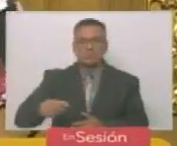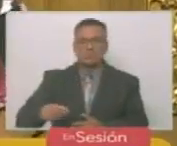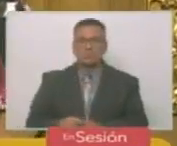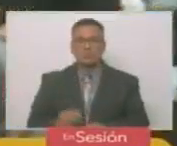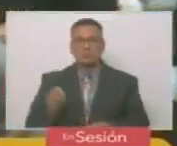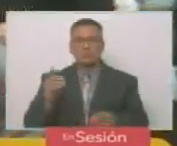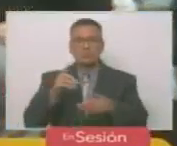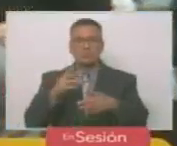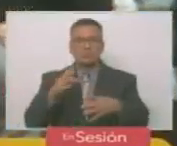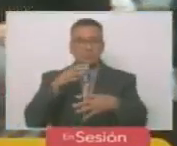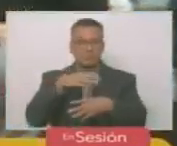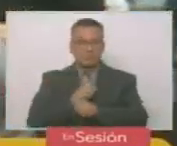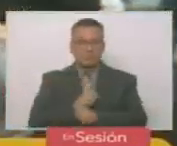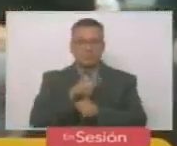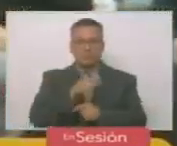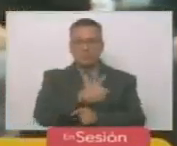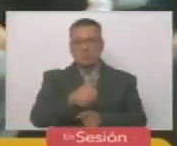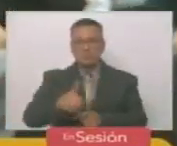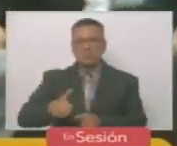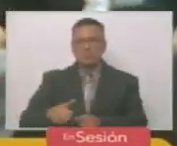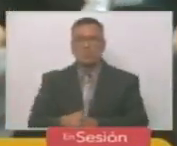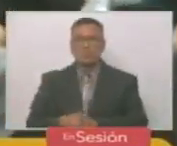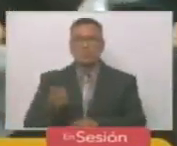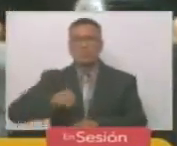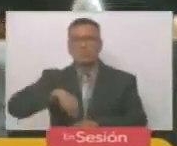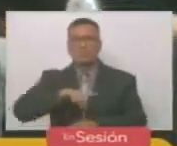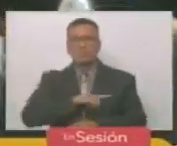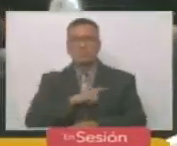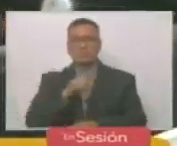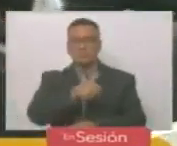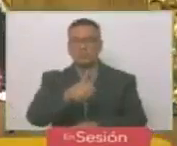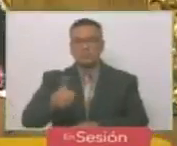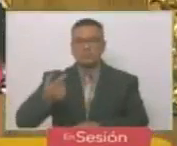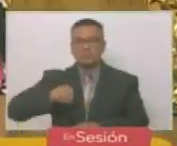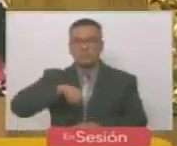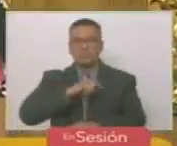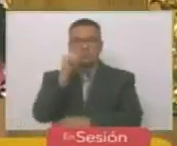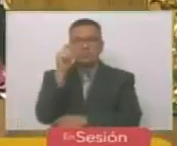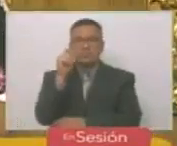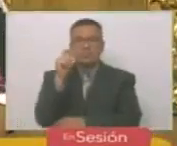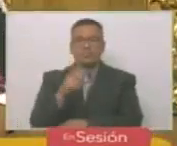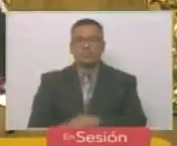la confianza en cada uno de nosotros y nosotras.